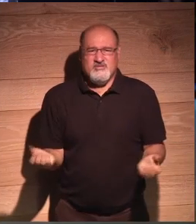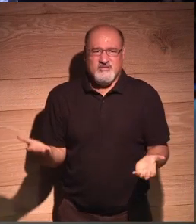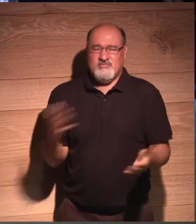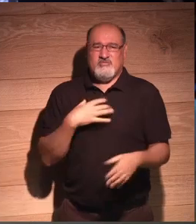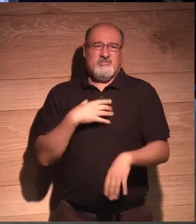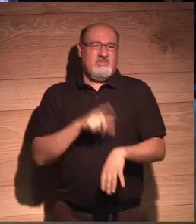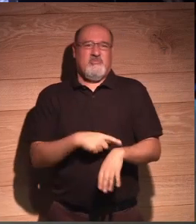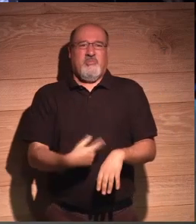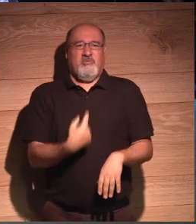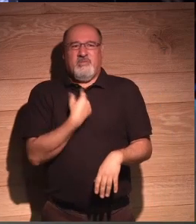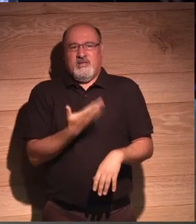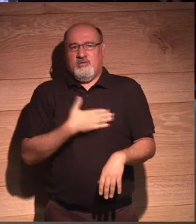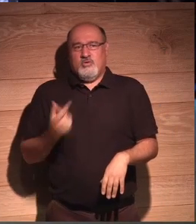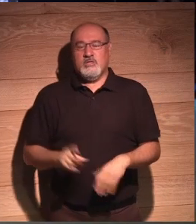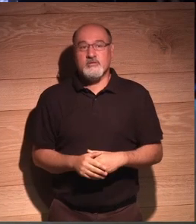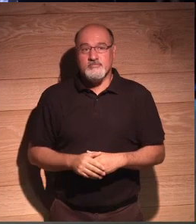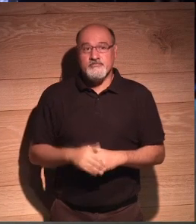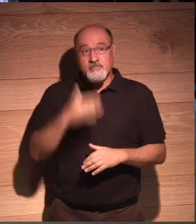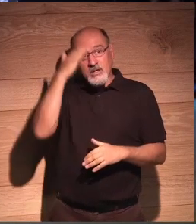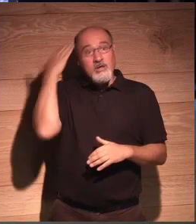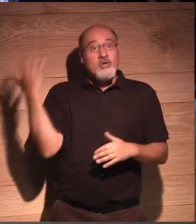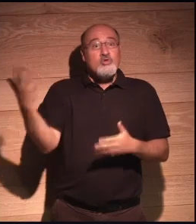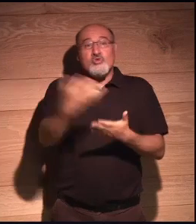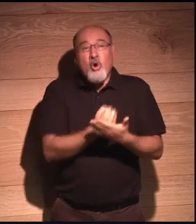tiempo contigo. Entonces, todo ese tipo de